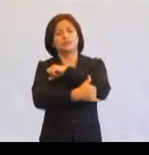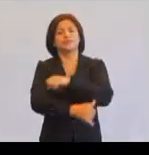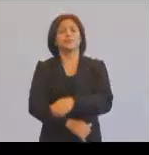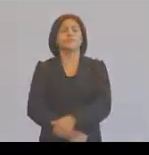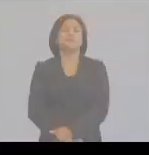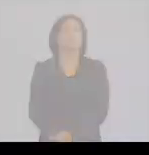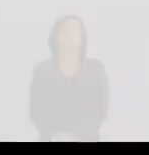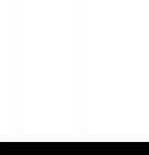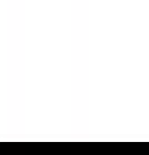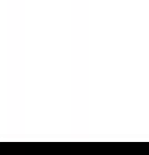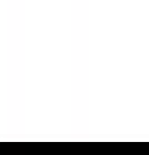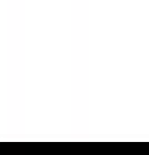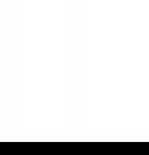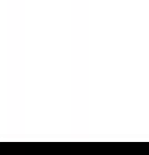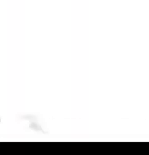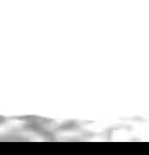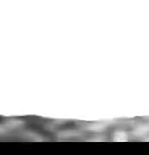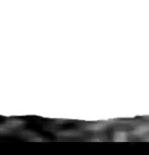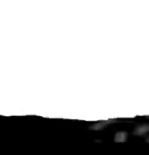¿no?